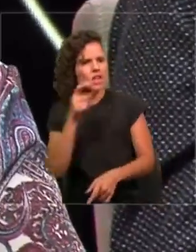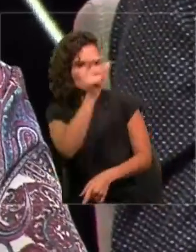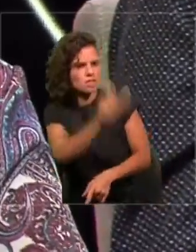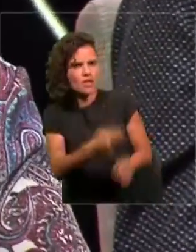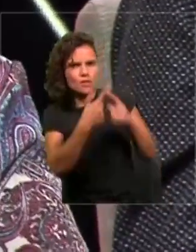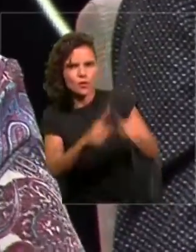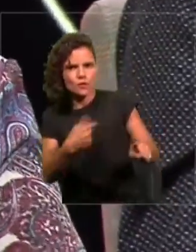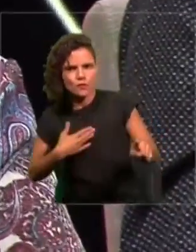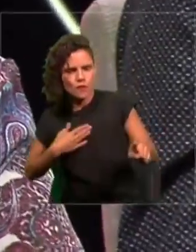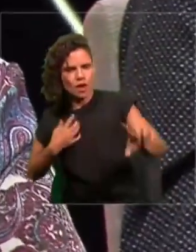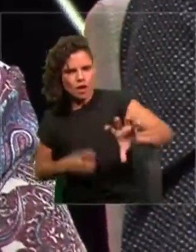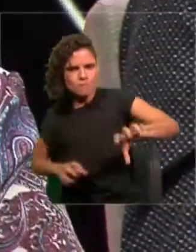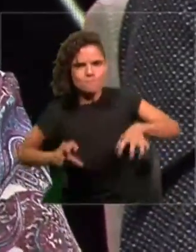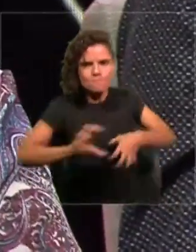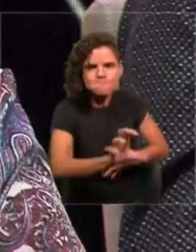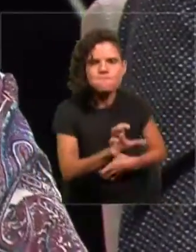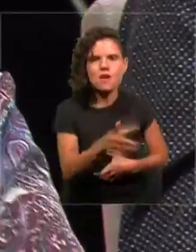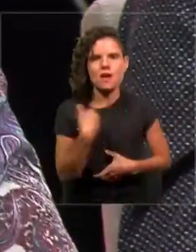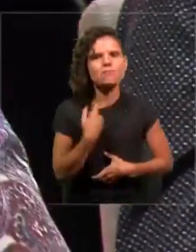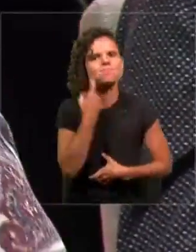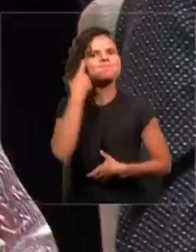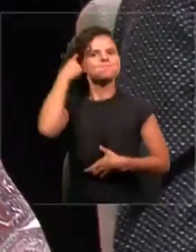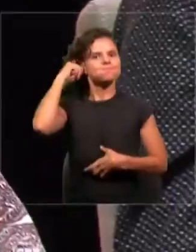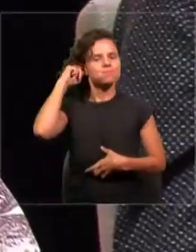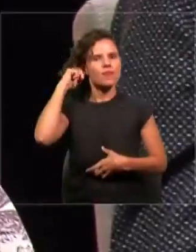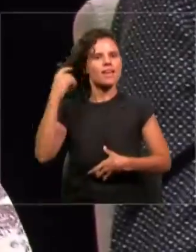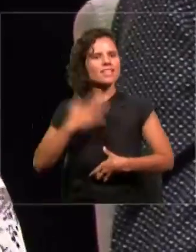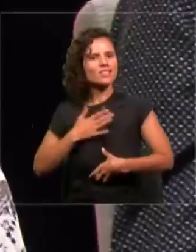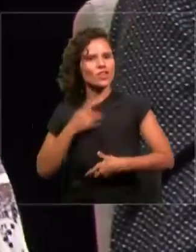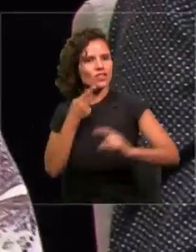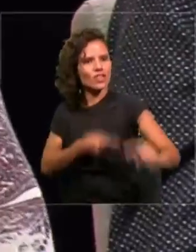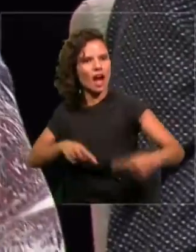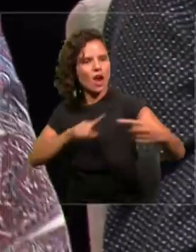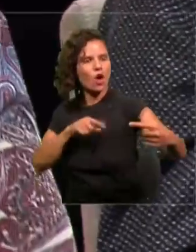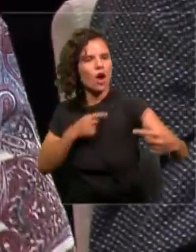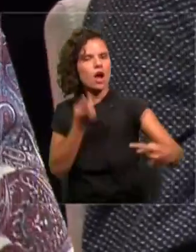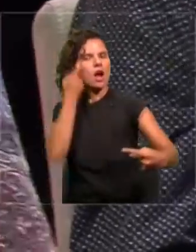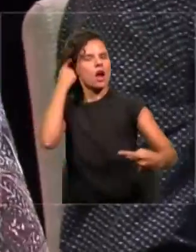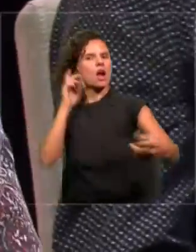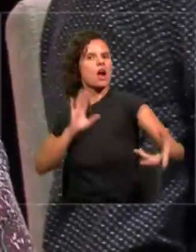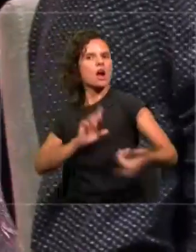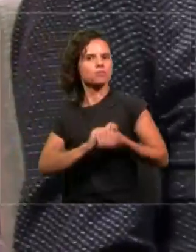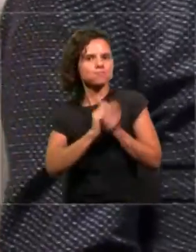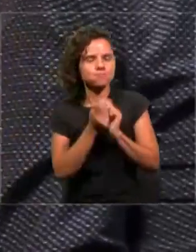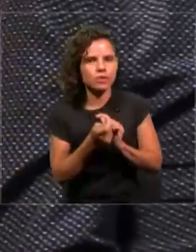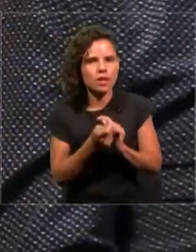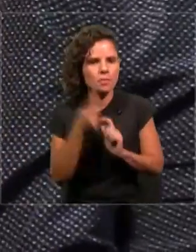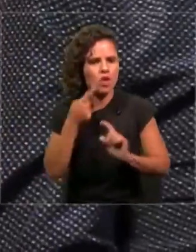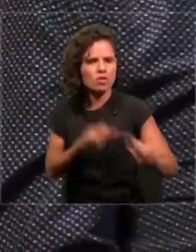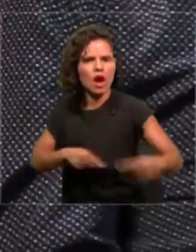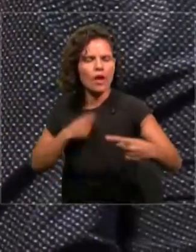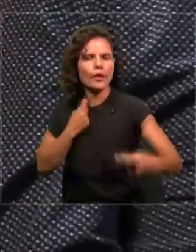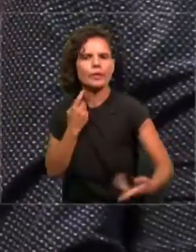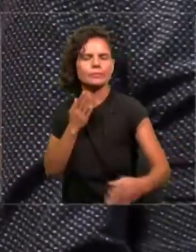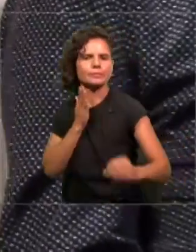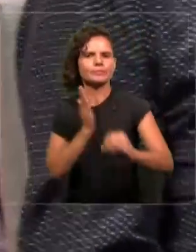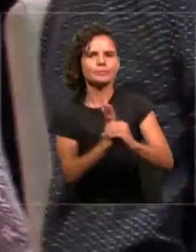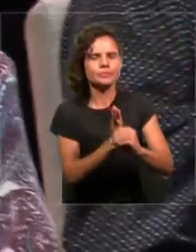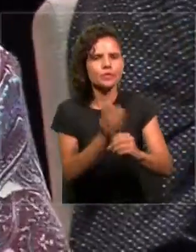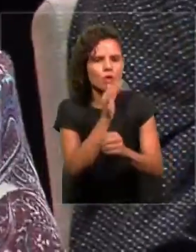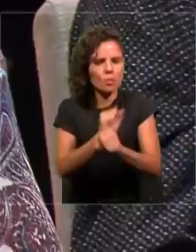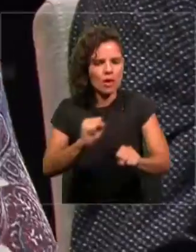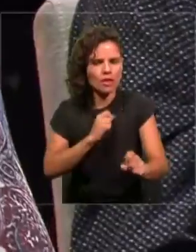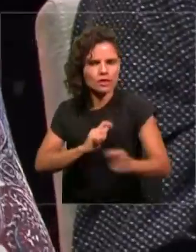y efectivamente cambiar con el diálogo. Pero el diálogo que no permite transformar, la verdad,